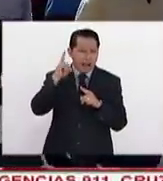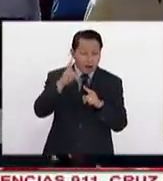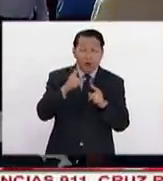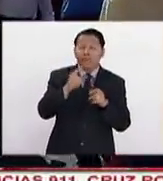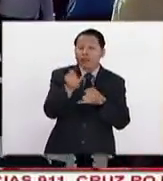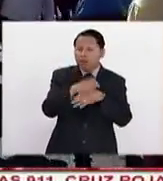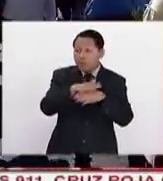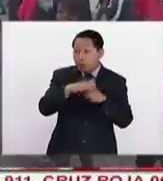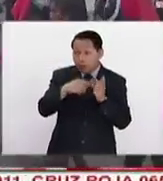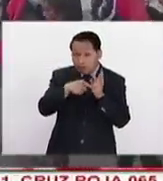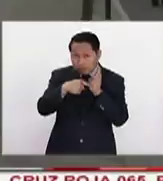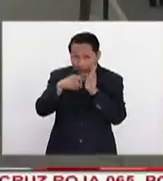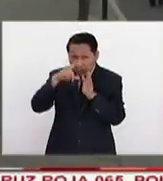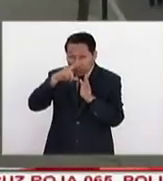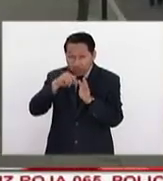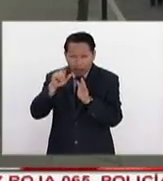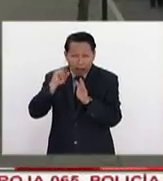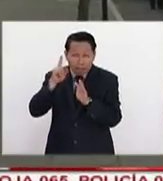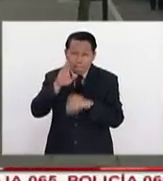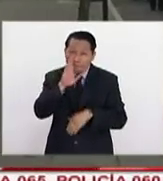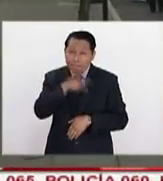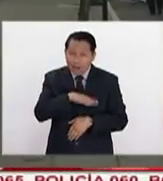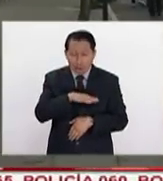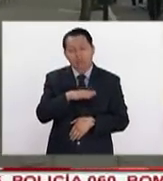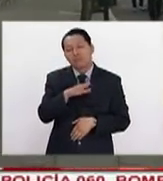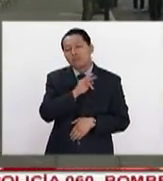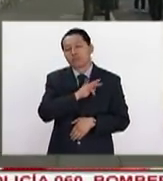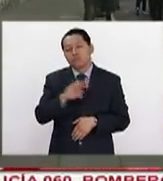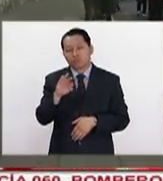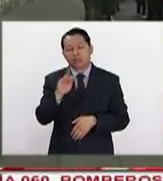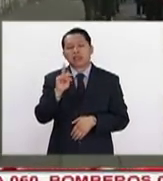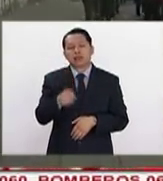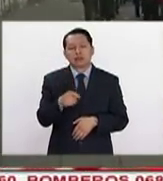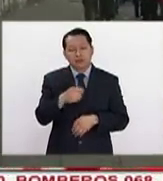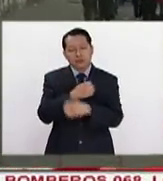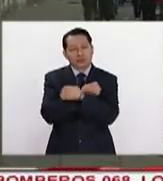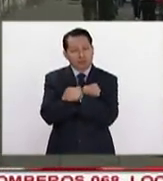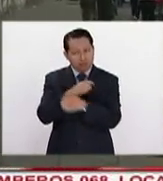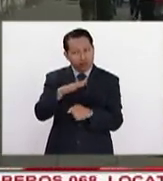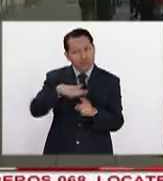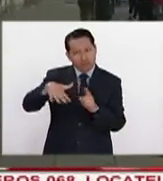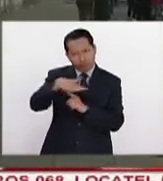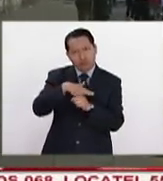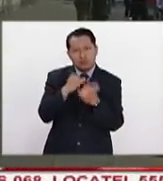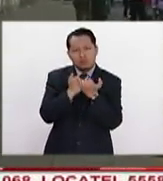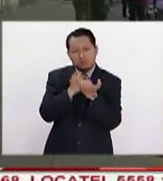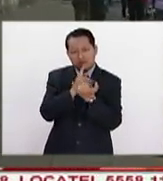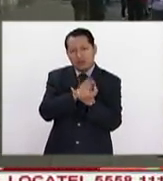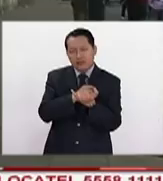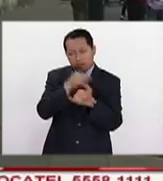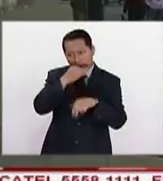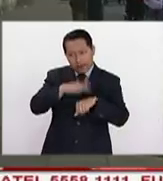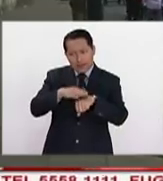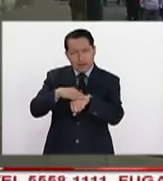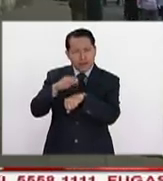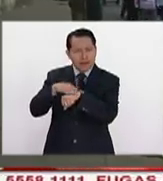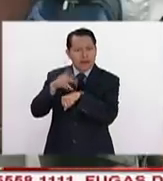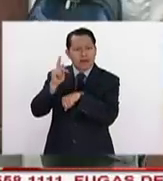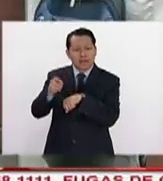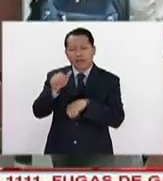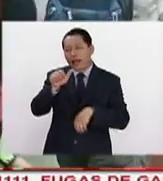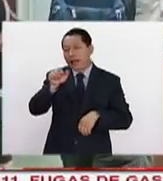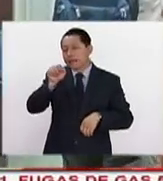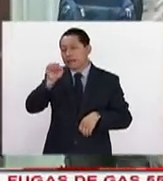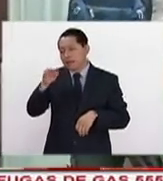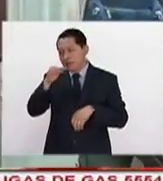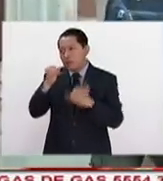entregada será responsabilidad exclusiva de la autoridad educativa local y se informará a las autoridades fiscalizadoras y a la Auditoría